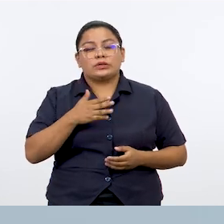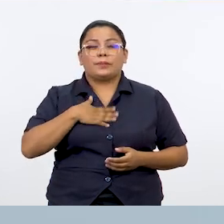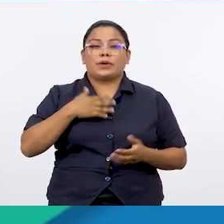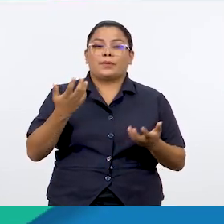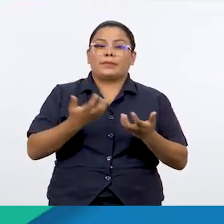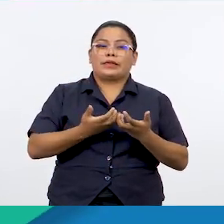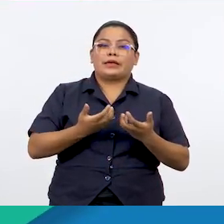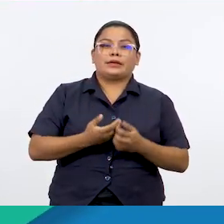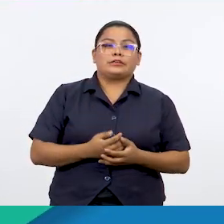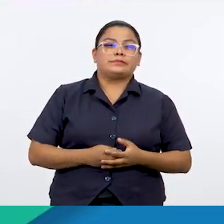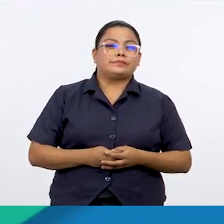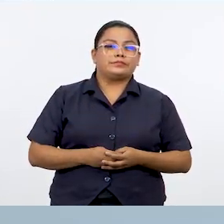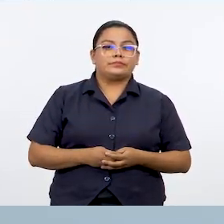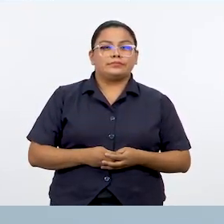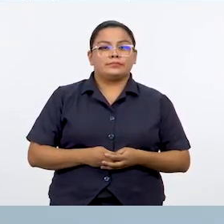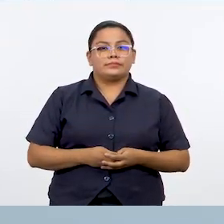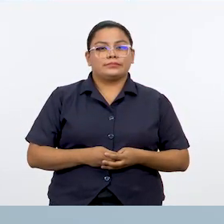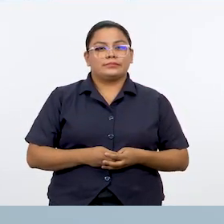Alejandra?